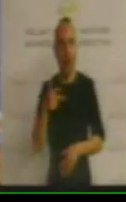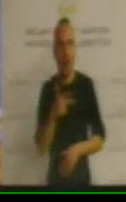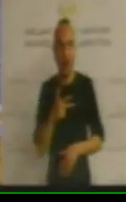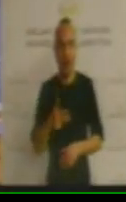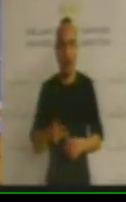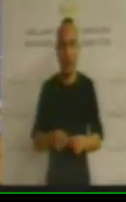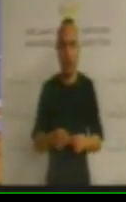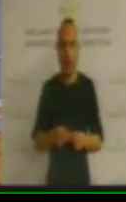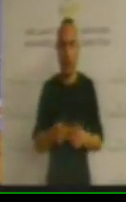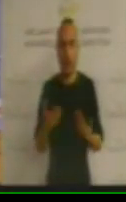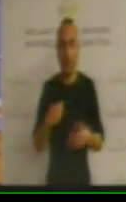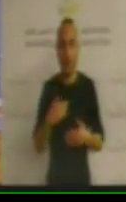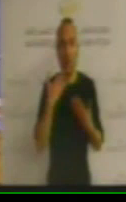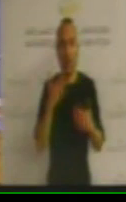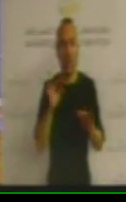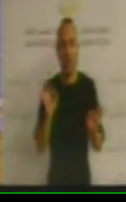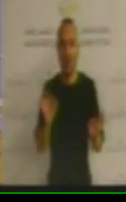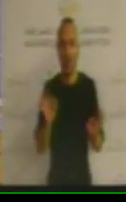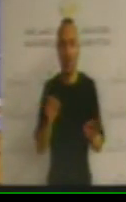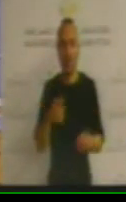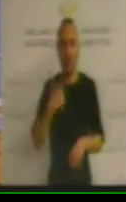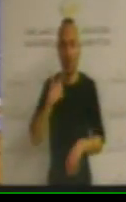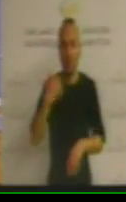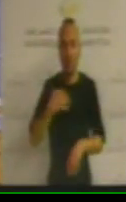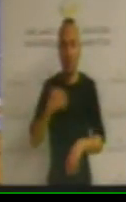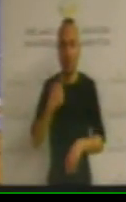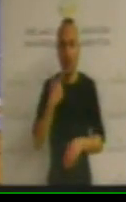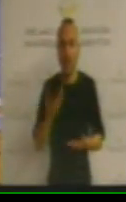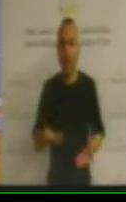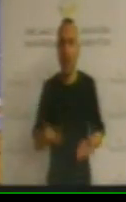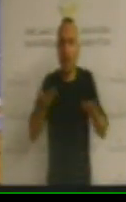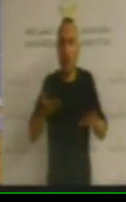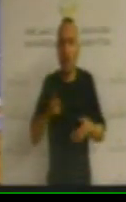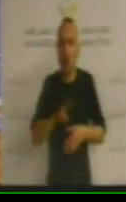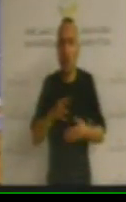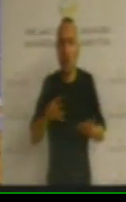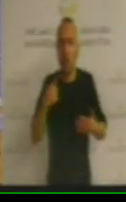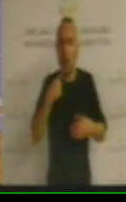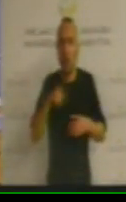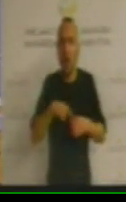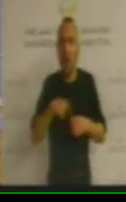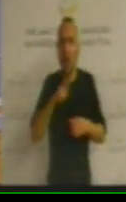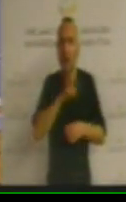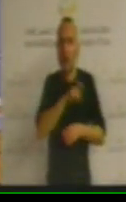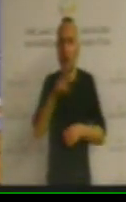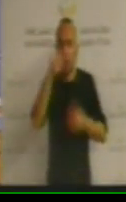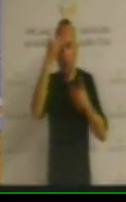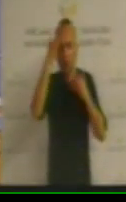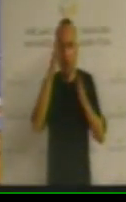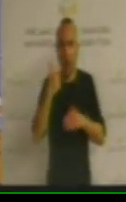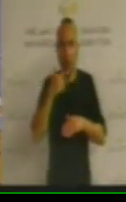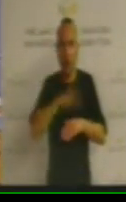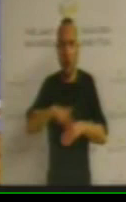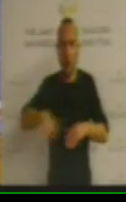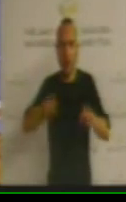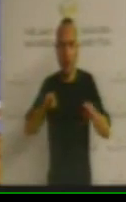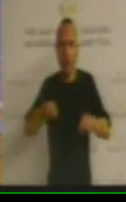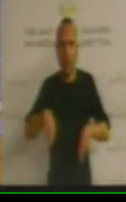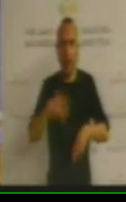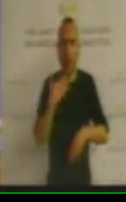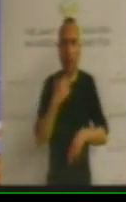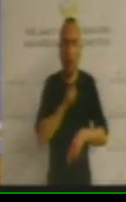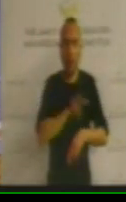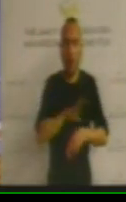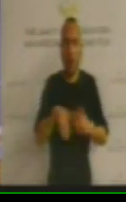Pues muchas gracias. Así es. Realmente nada del incremento de las 29 plazas anunciadas para la atención residencial de los 12 a 18 años, nada